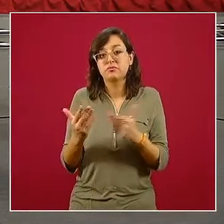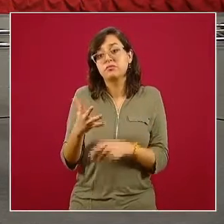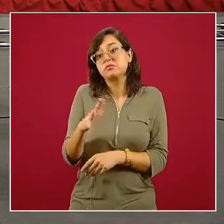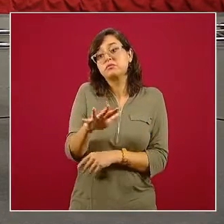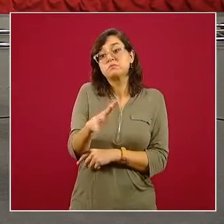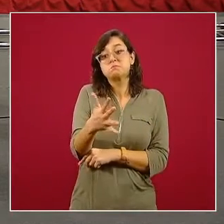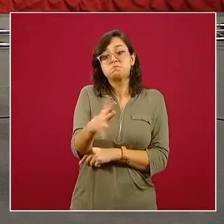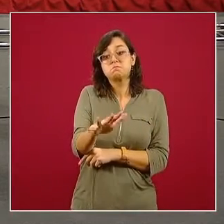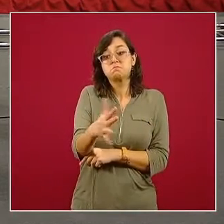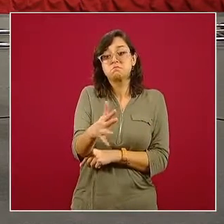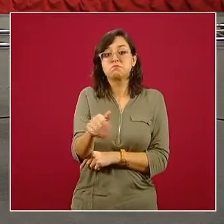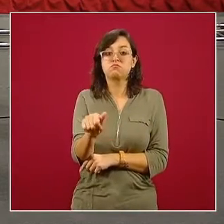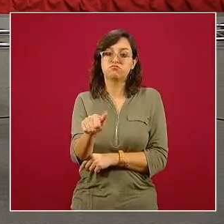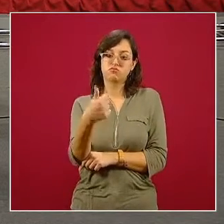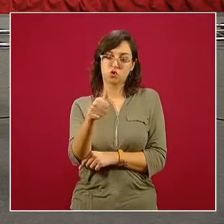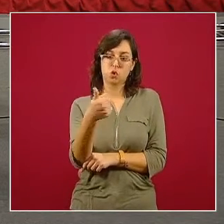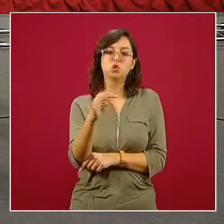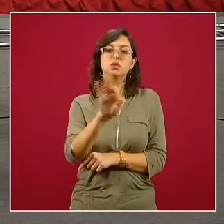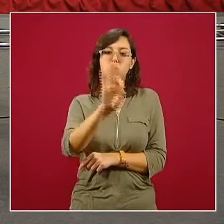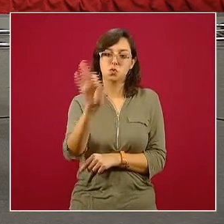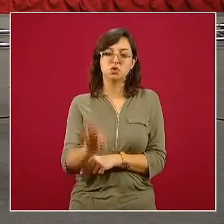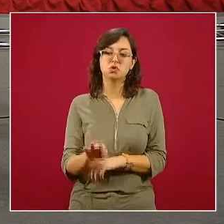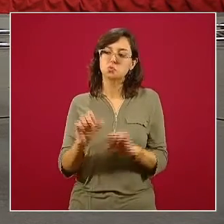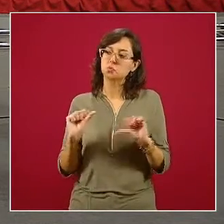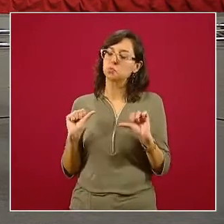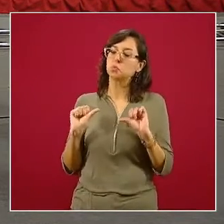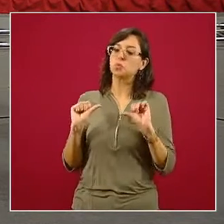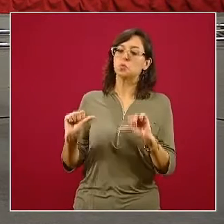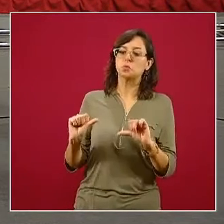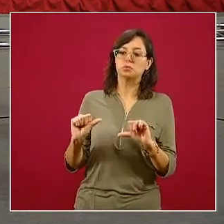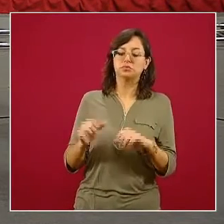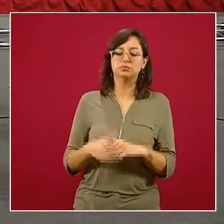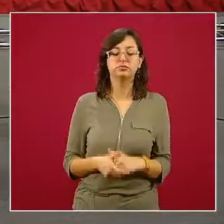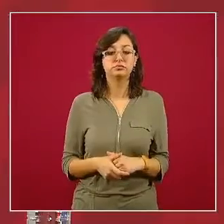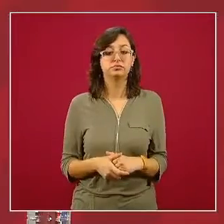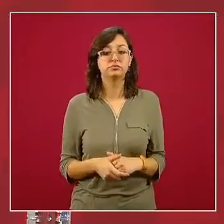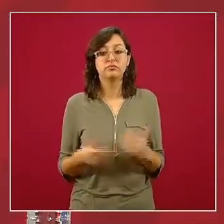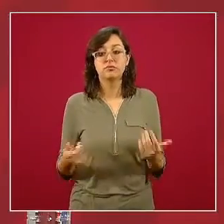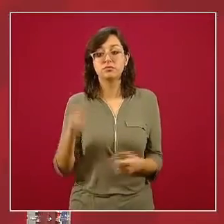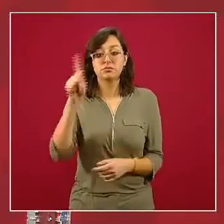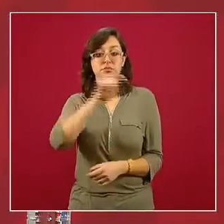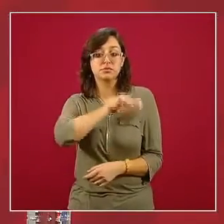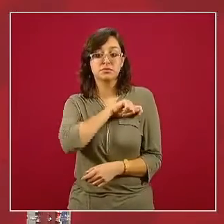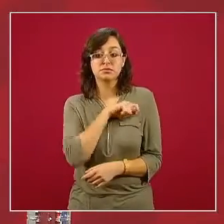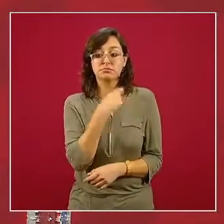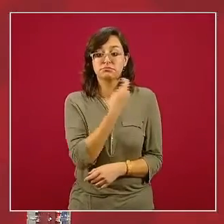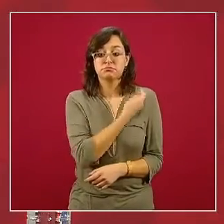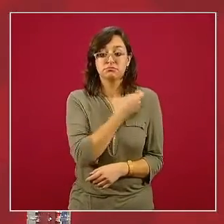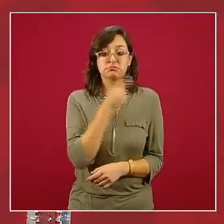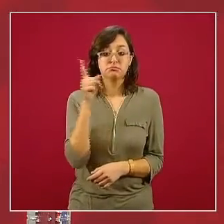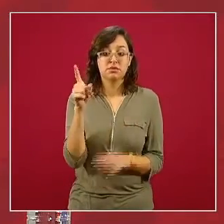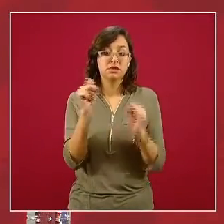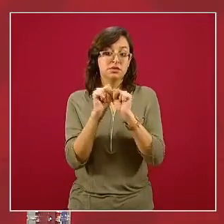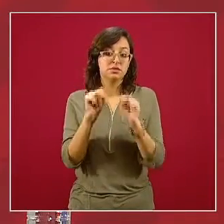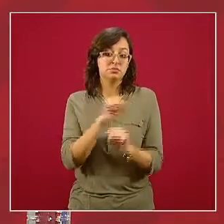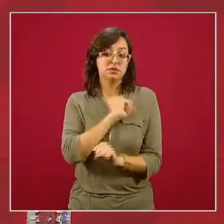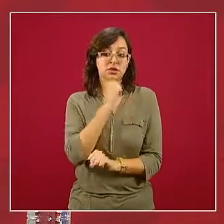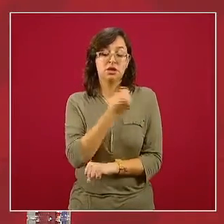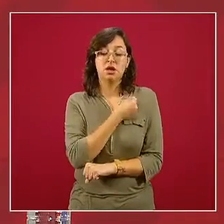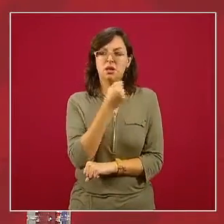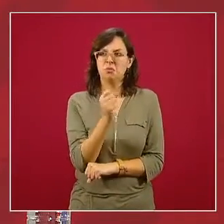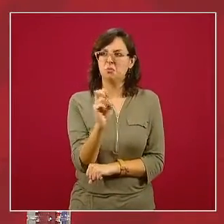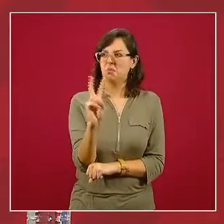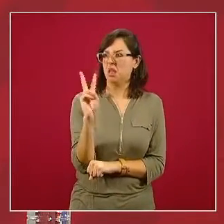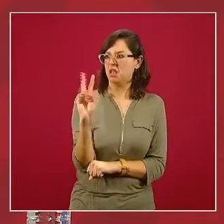estima 11% de inmunidad poblacional. Y el Ministerio de Salud de España, justo el viernes o jueves,